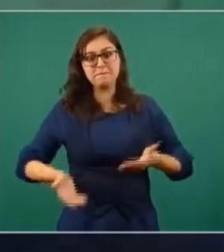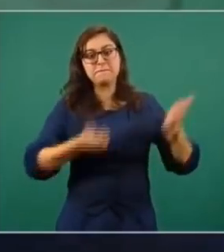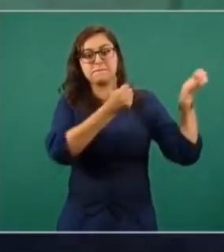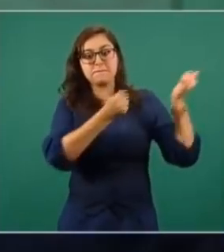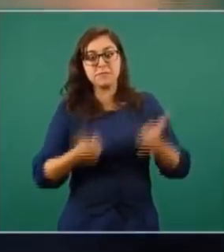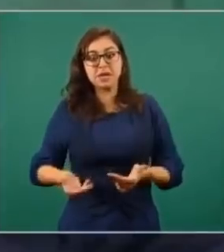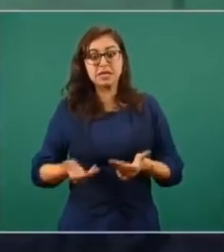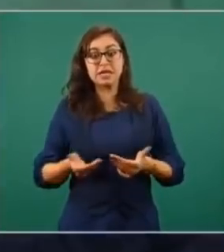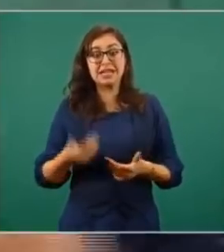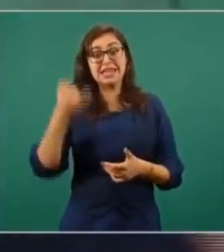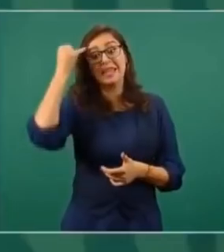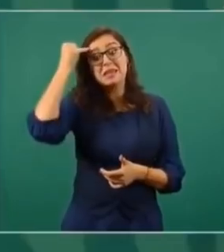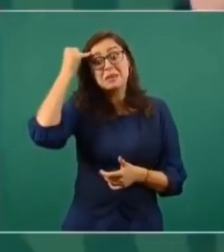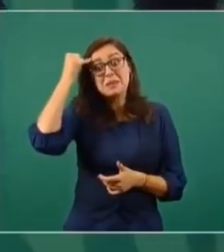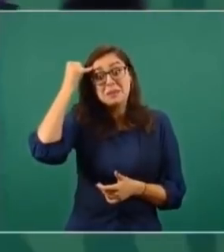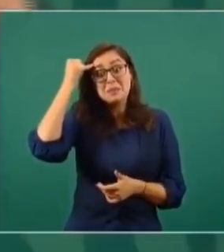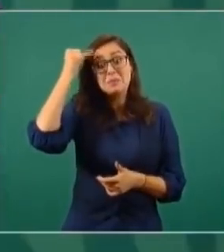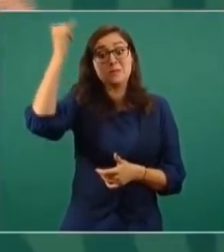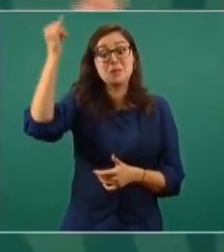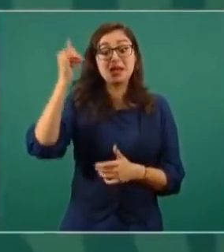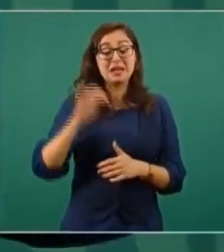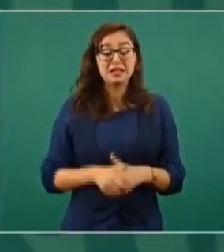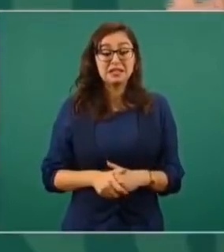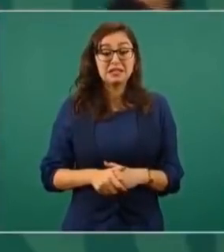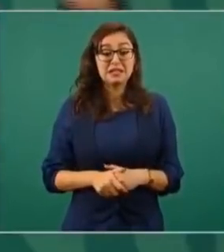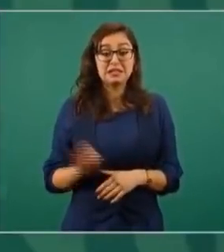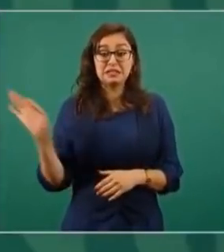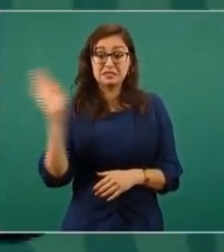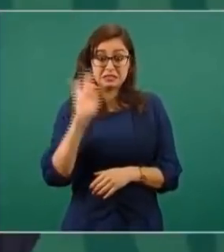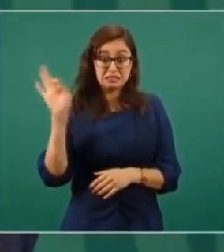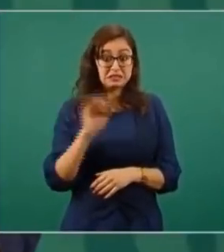si no nos hubiesen vendido la gasolina,